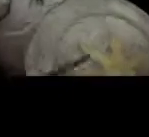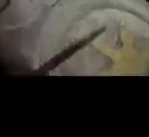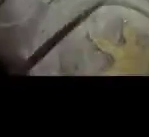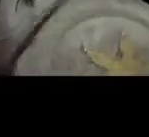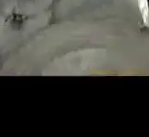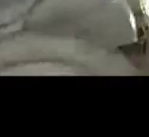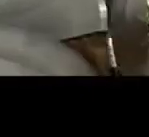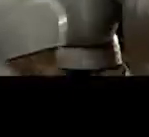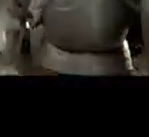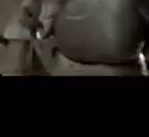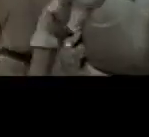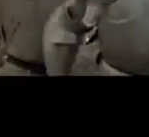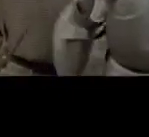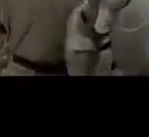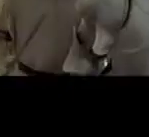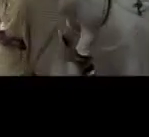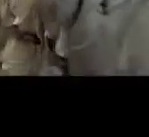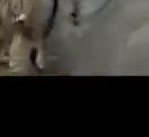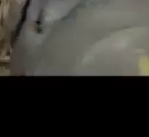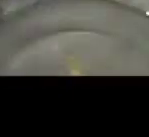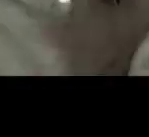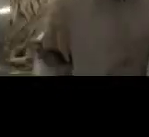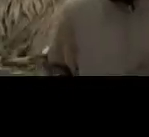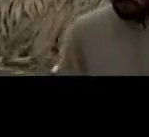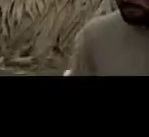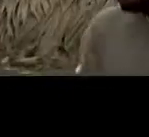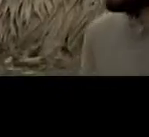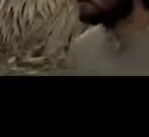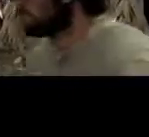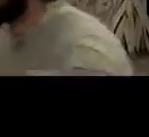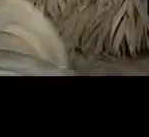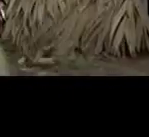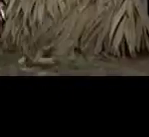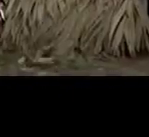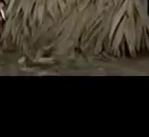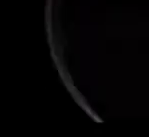Vargas, que desembarquen todo lo necesario. Excelencia.